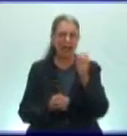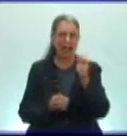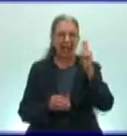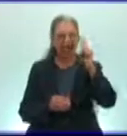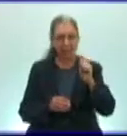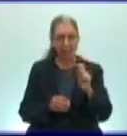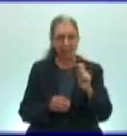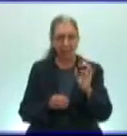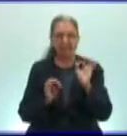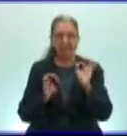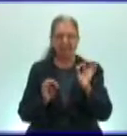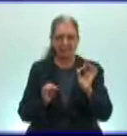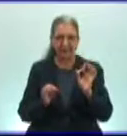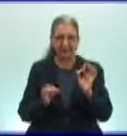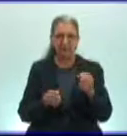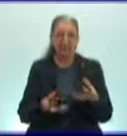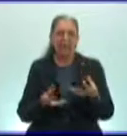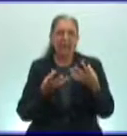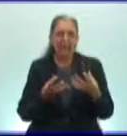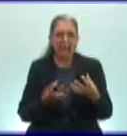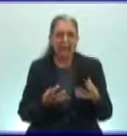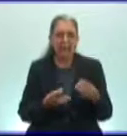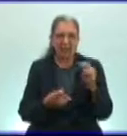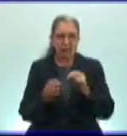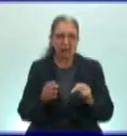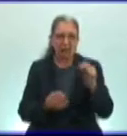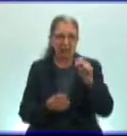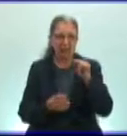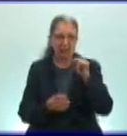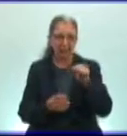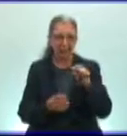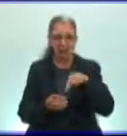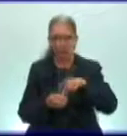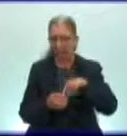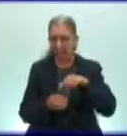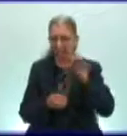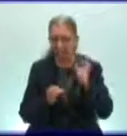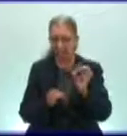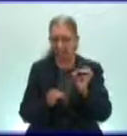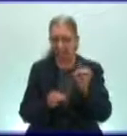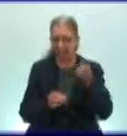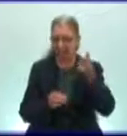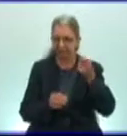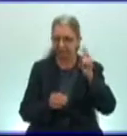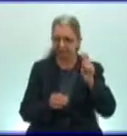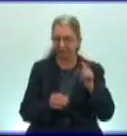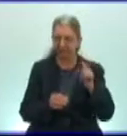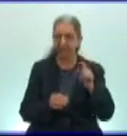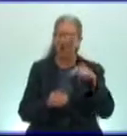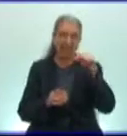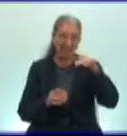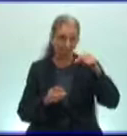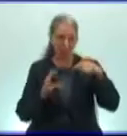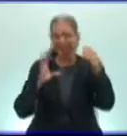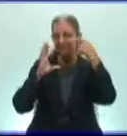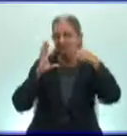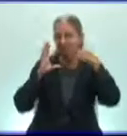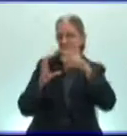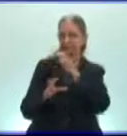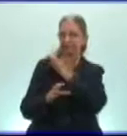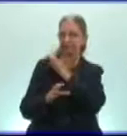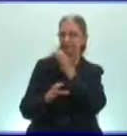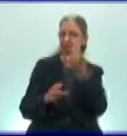la carga nuclear de este átomo. Quiero entonces invitarlos a observar un video en el que les